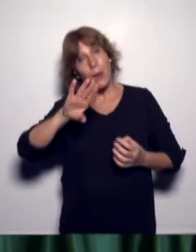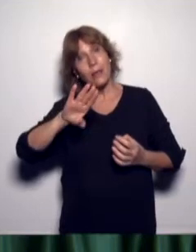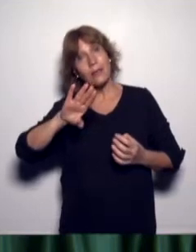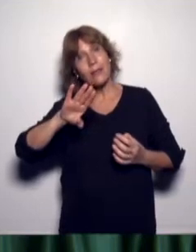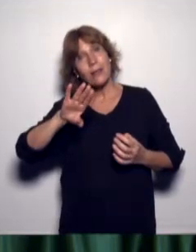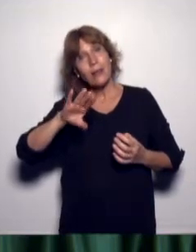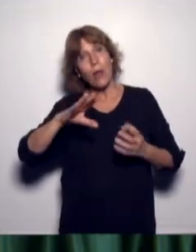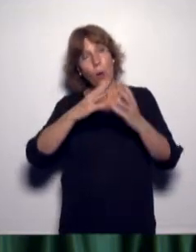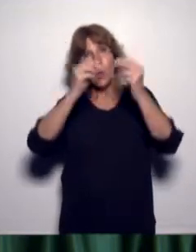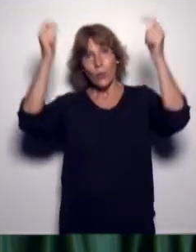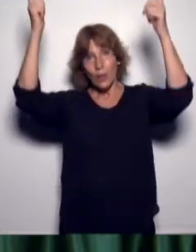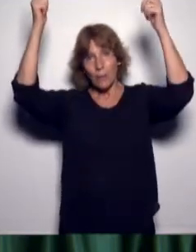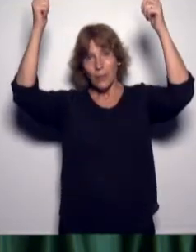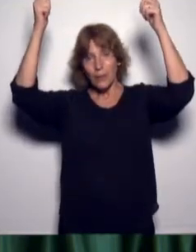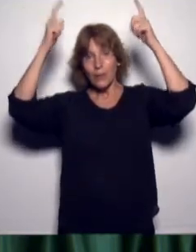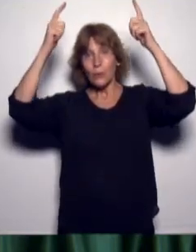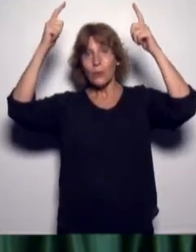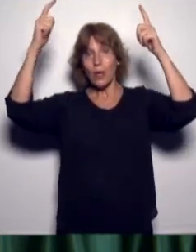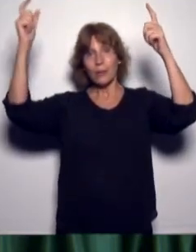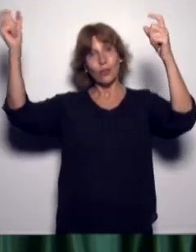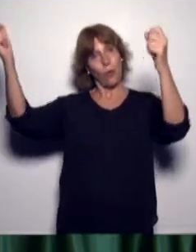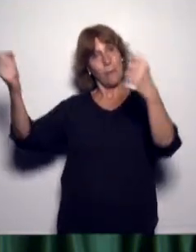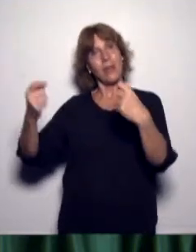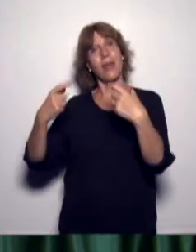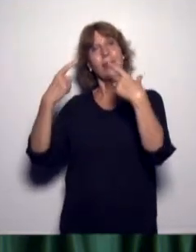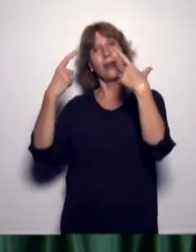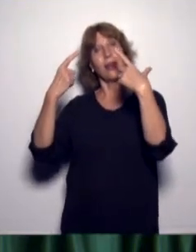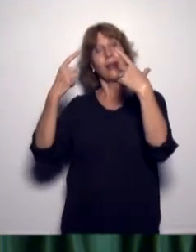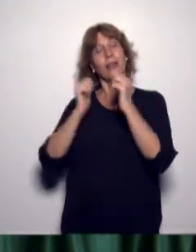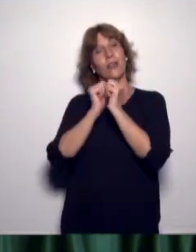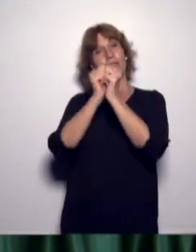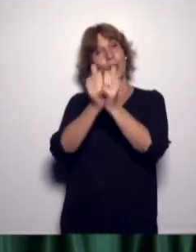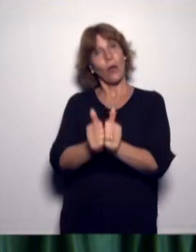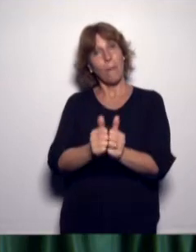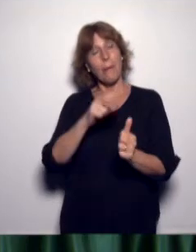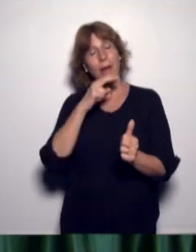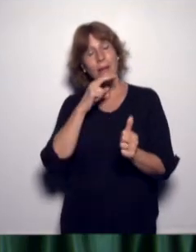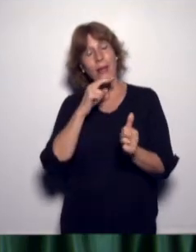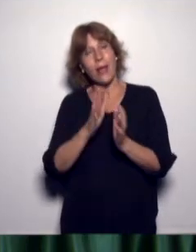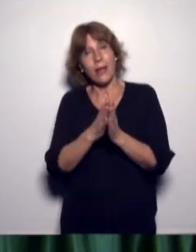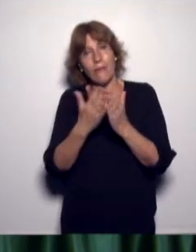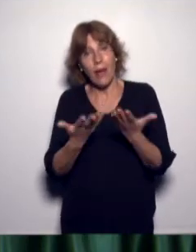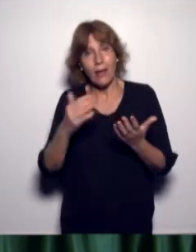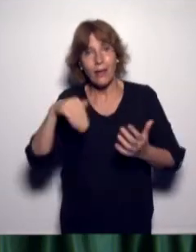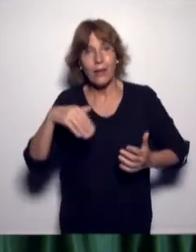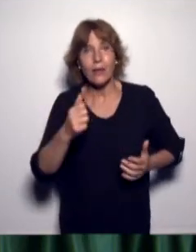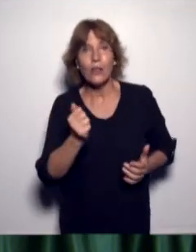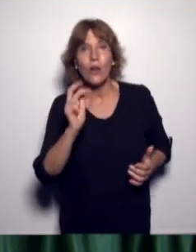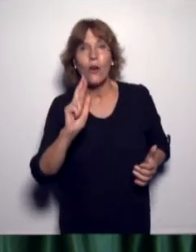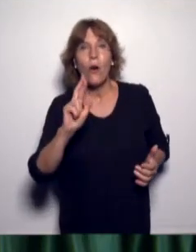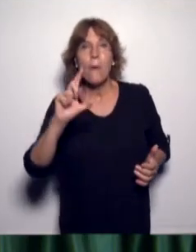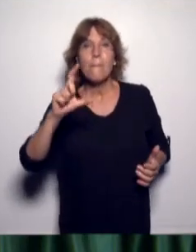va a acompañar también el Evangelio de Marcos. Y acá hay algo que Marcos trae en el Evangelio que se